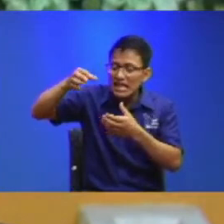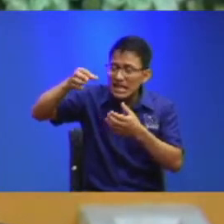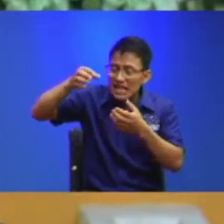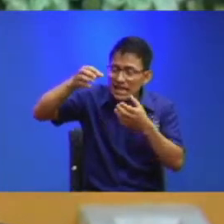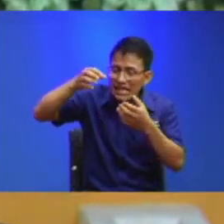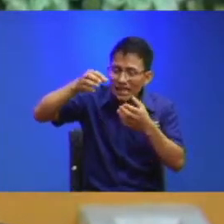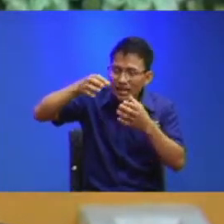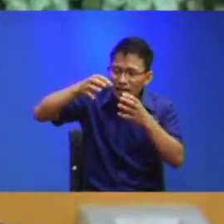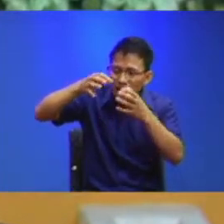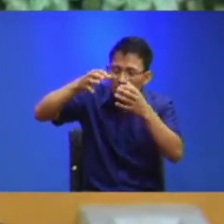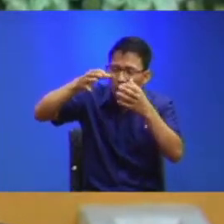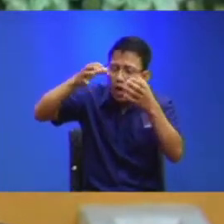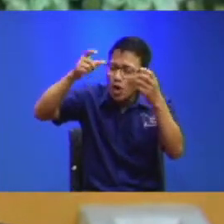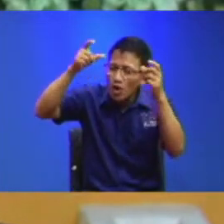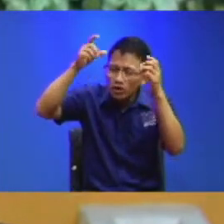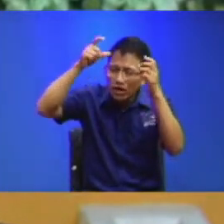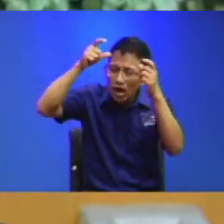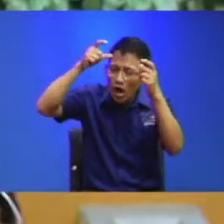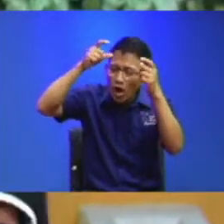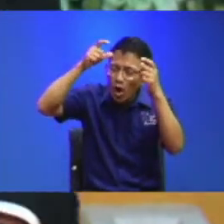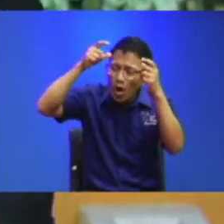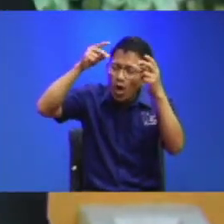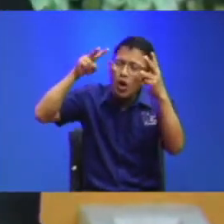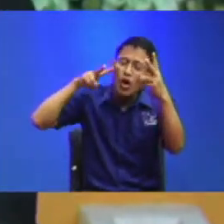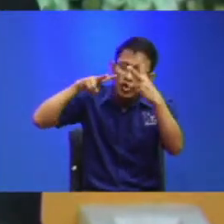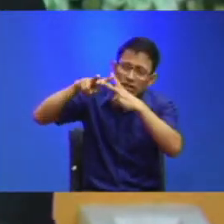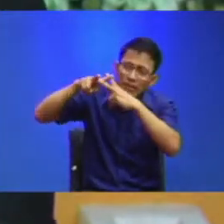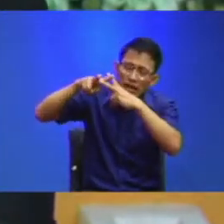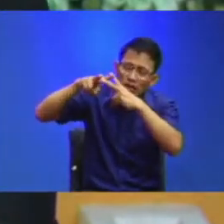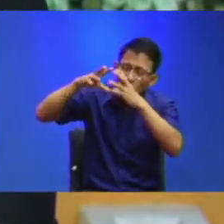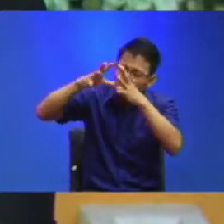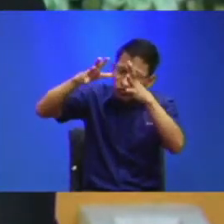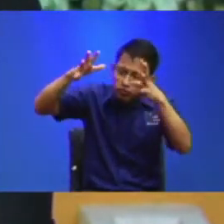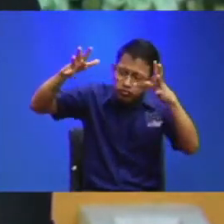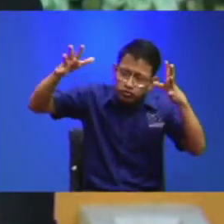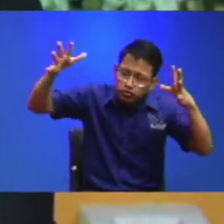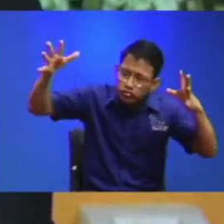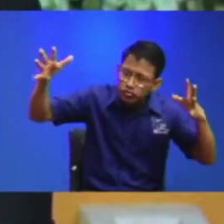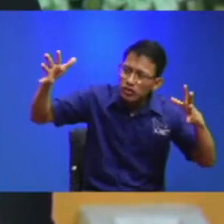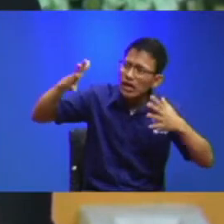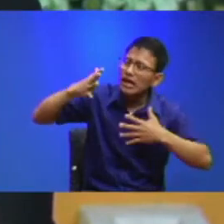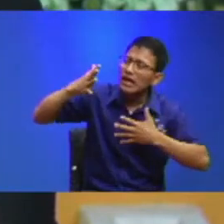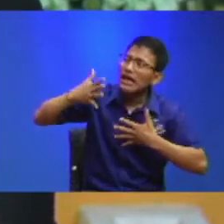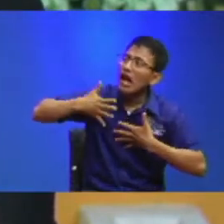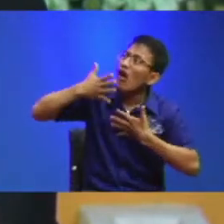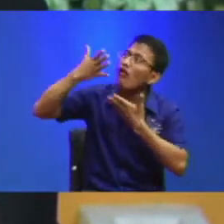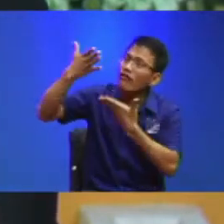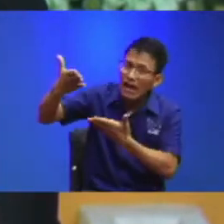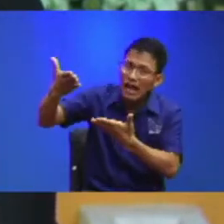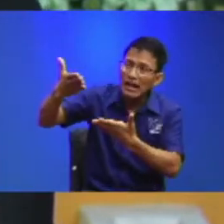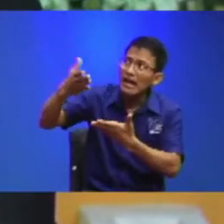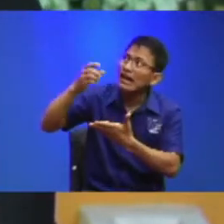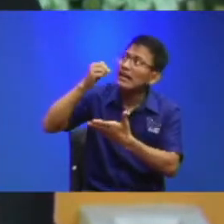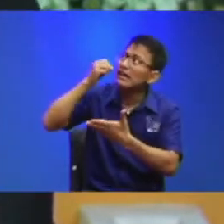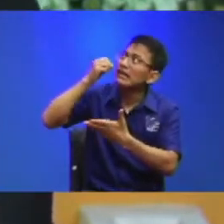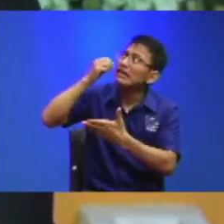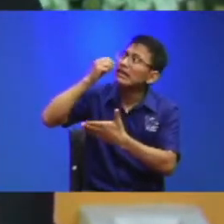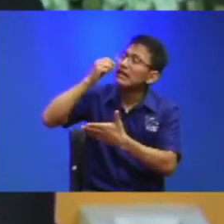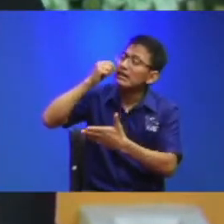del mismo, le va a ser mucho más difícil temblar delante de los